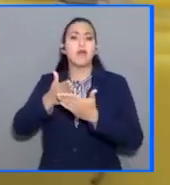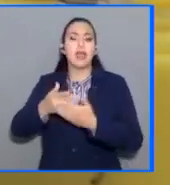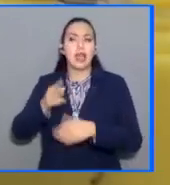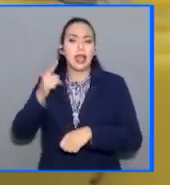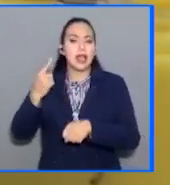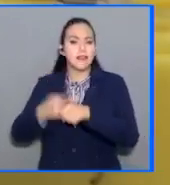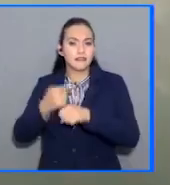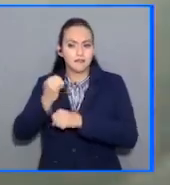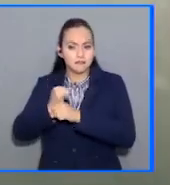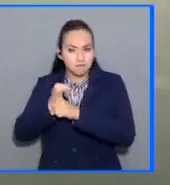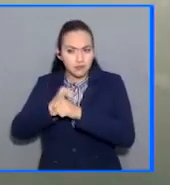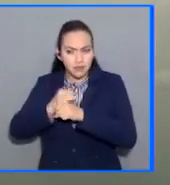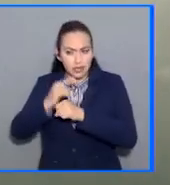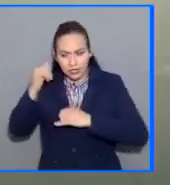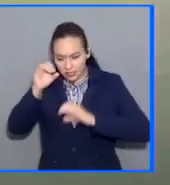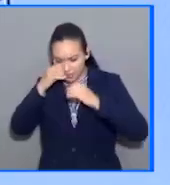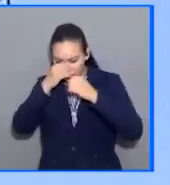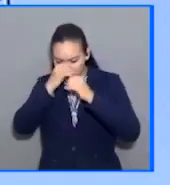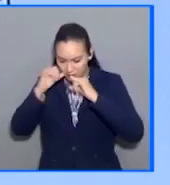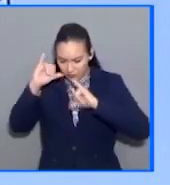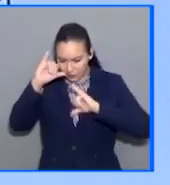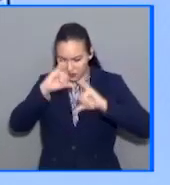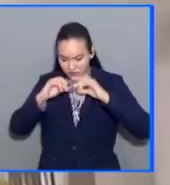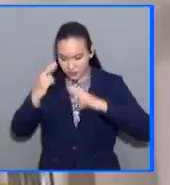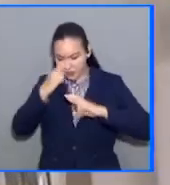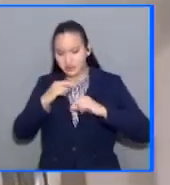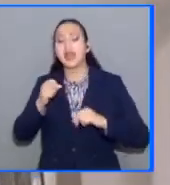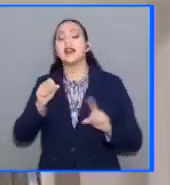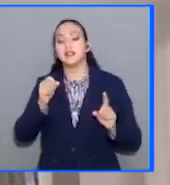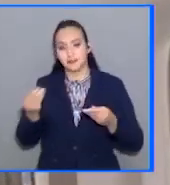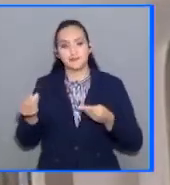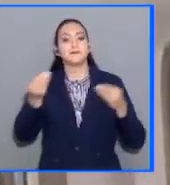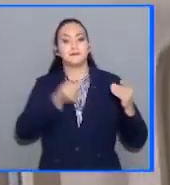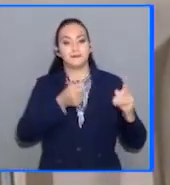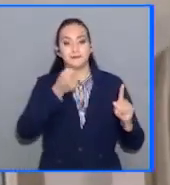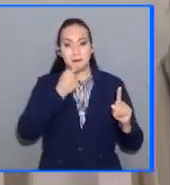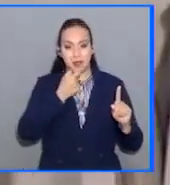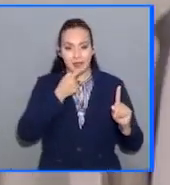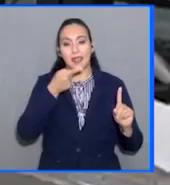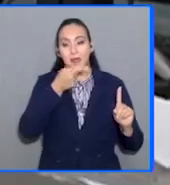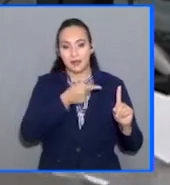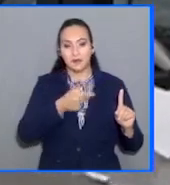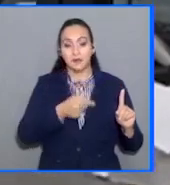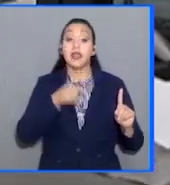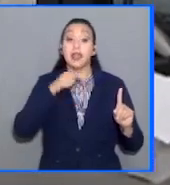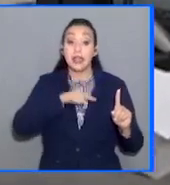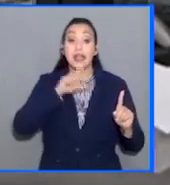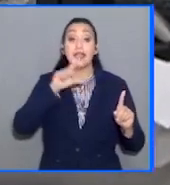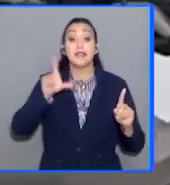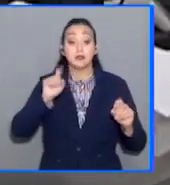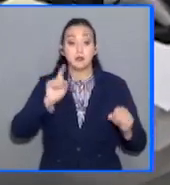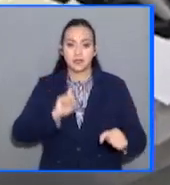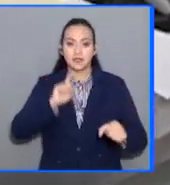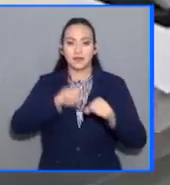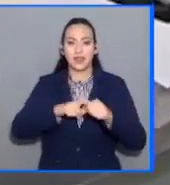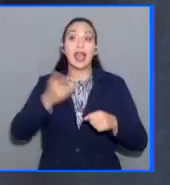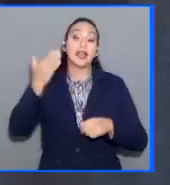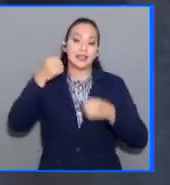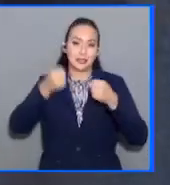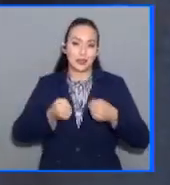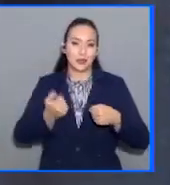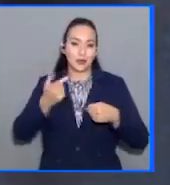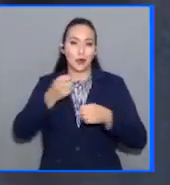para recibir atención médica y tratamiento antirretroviral. Para ello se incorporó al entonces Seguro Popular. A partir